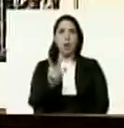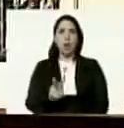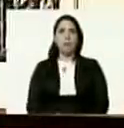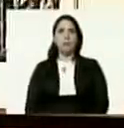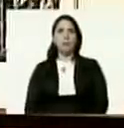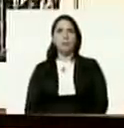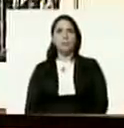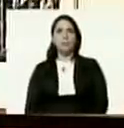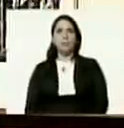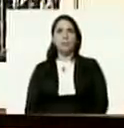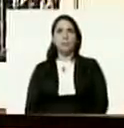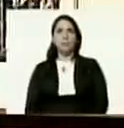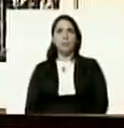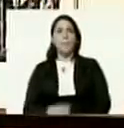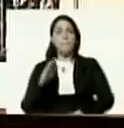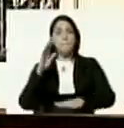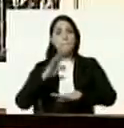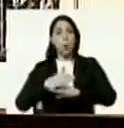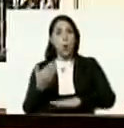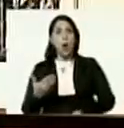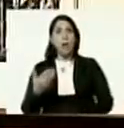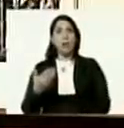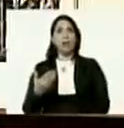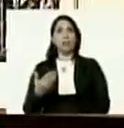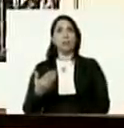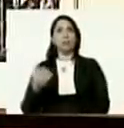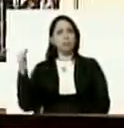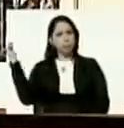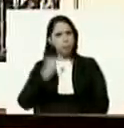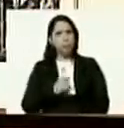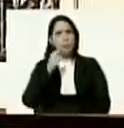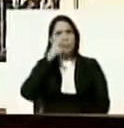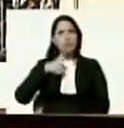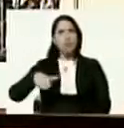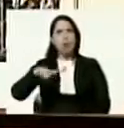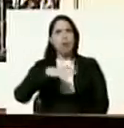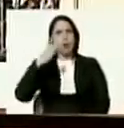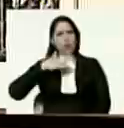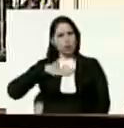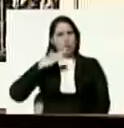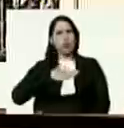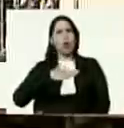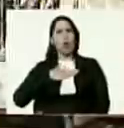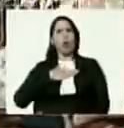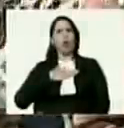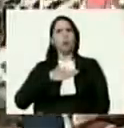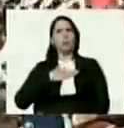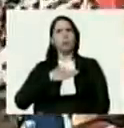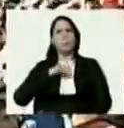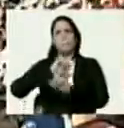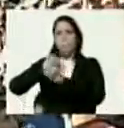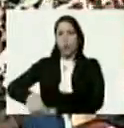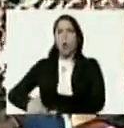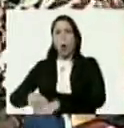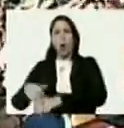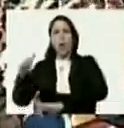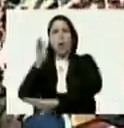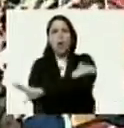Venezuela, es porque he sido leal al pueblo y me le he plantado a la oligarquía y al imperialismo.